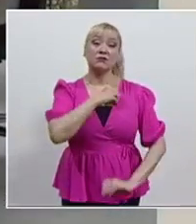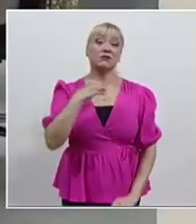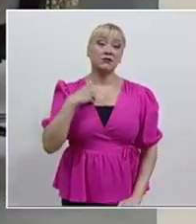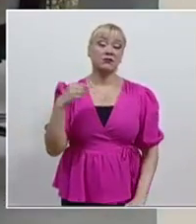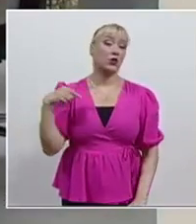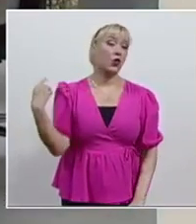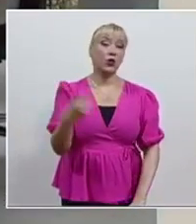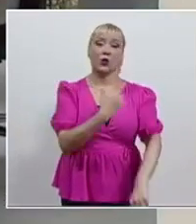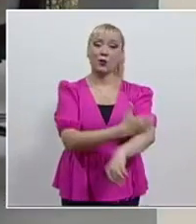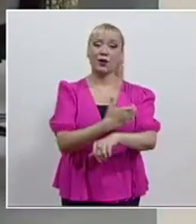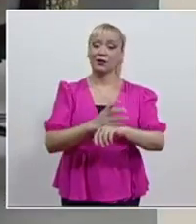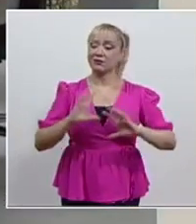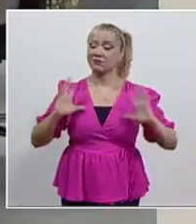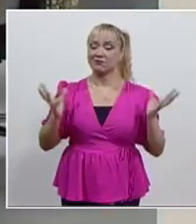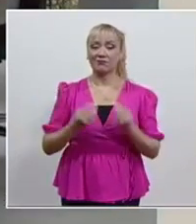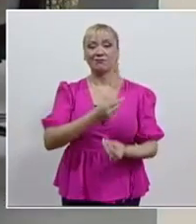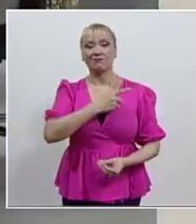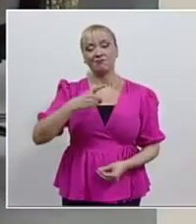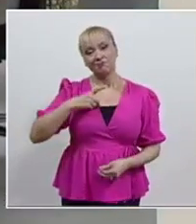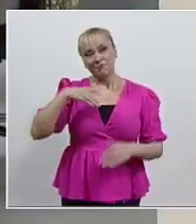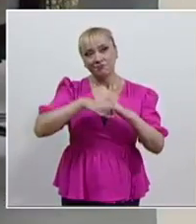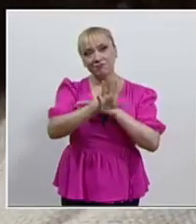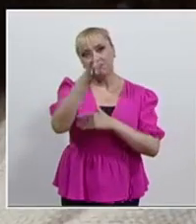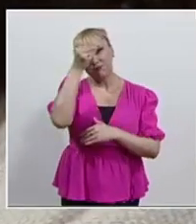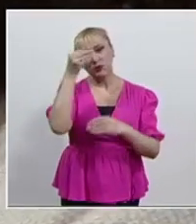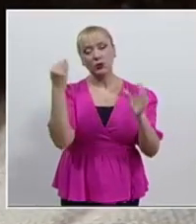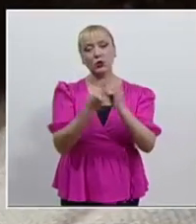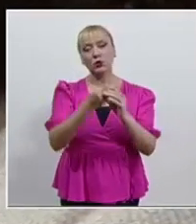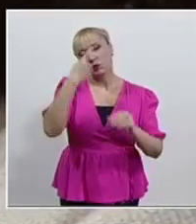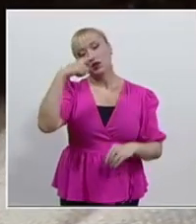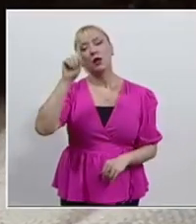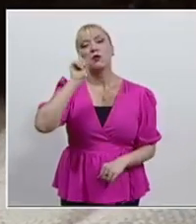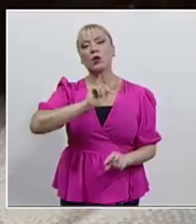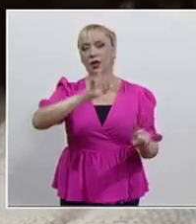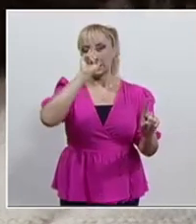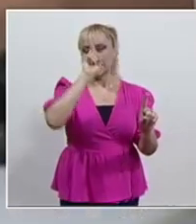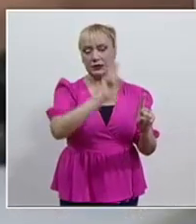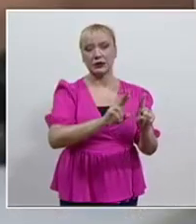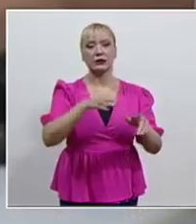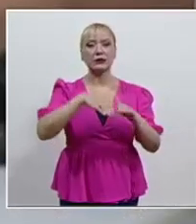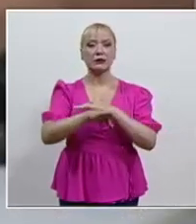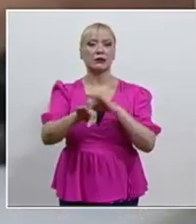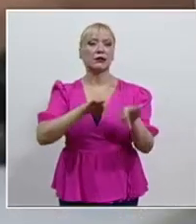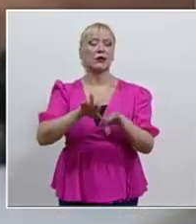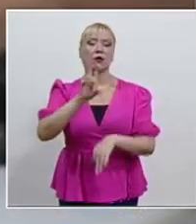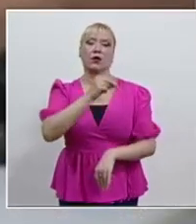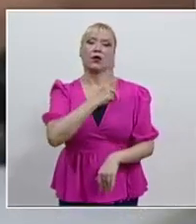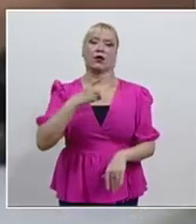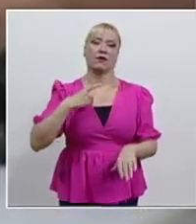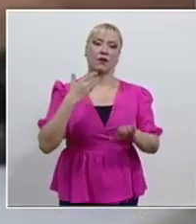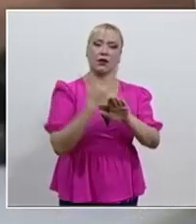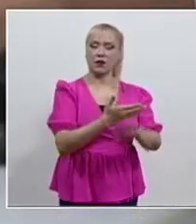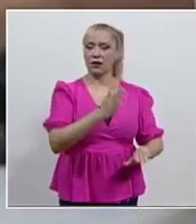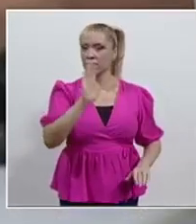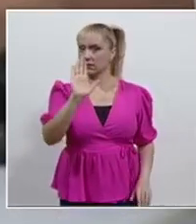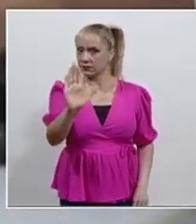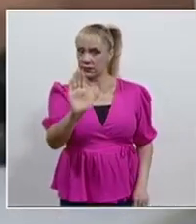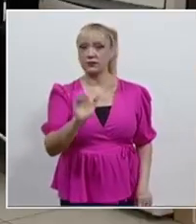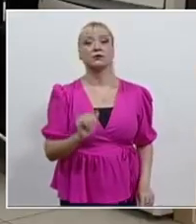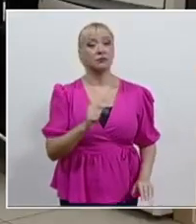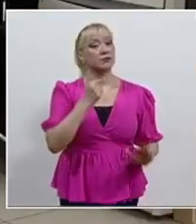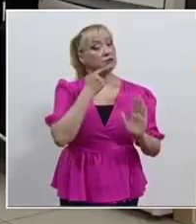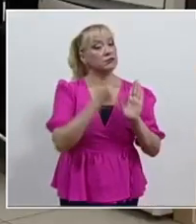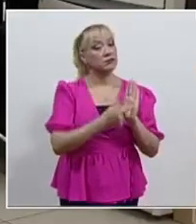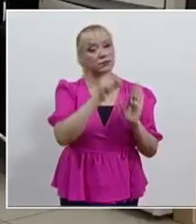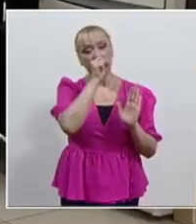en el programa de sensibilización integral en materia de género y espacios libres de violencia. Lo anterior en los términos que establezca